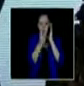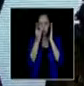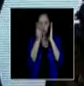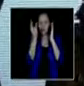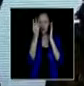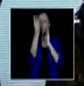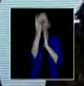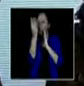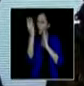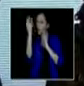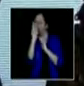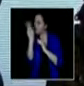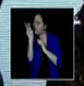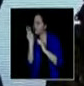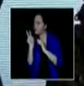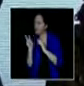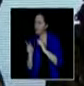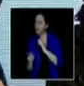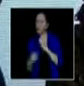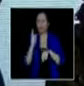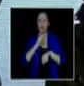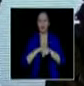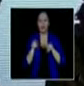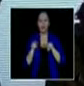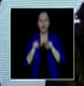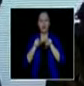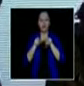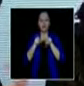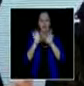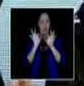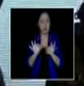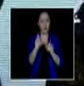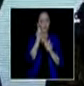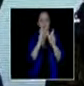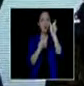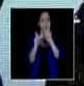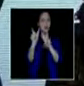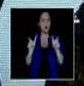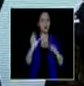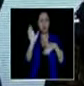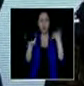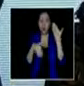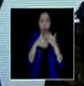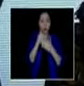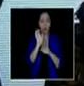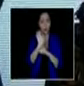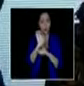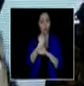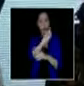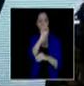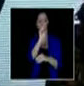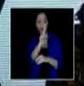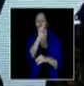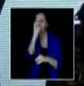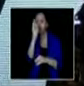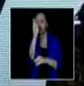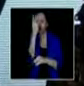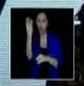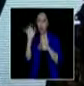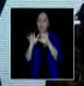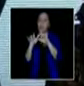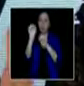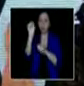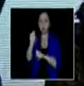totalización del Consejo Nacional Electoral, en donde la ciudadanía podrá hacer esa consulta de forma